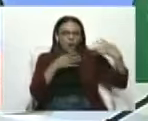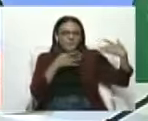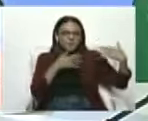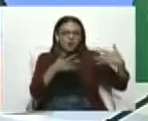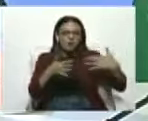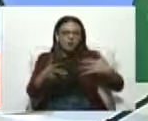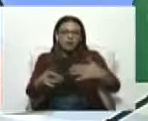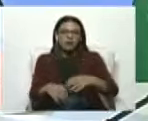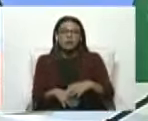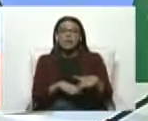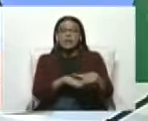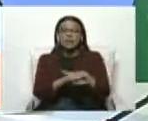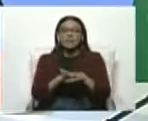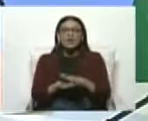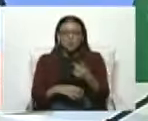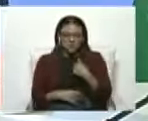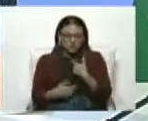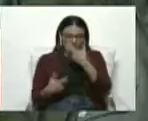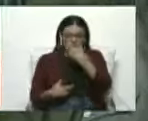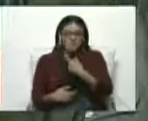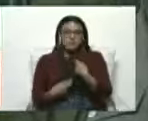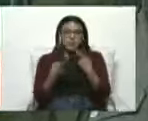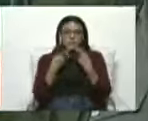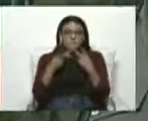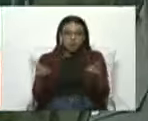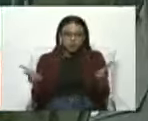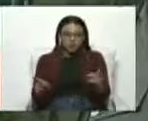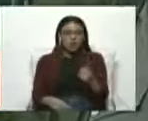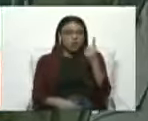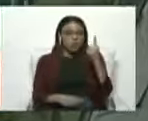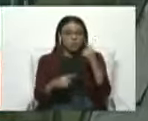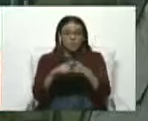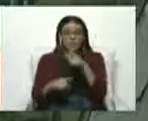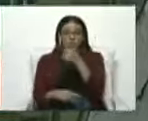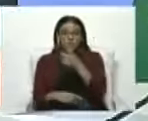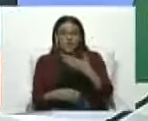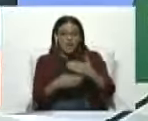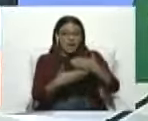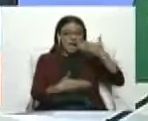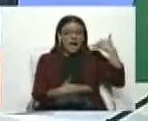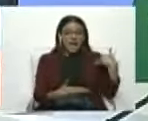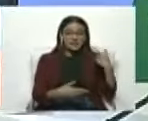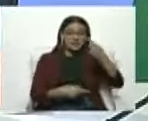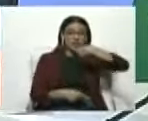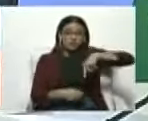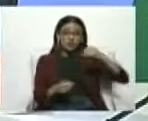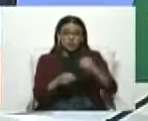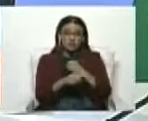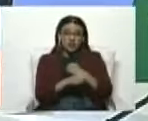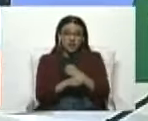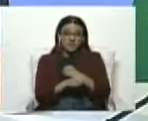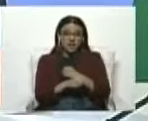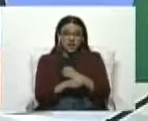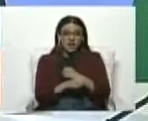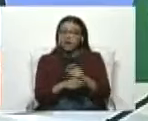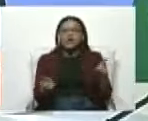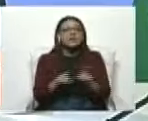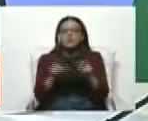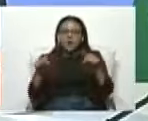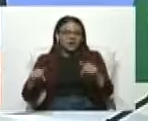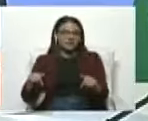Perdóname que yo lo diga, pero ningún 1x10 que habíamos hecho antes se parece a